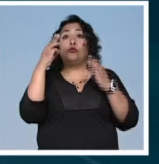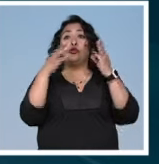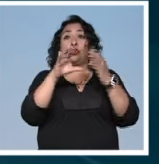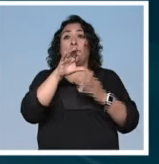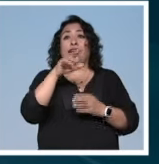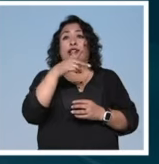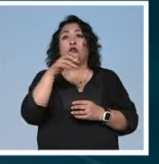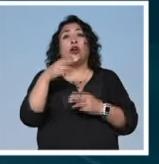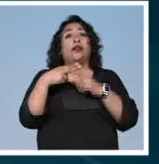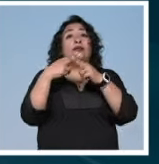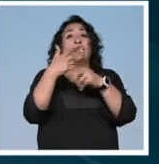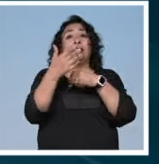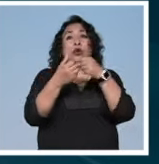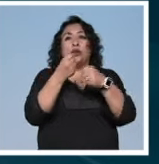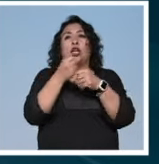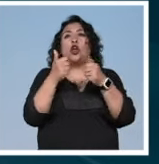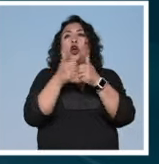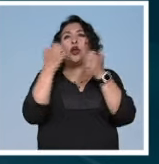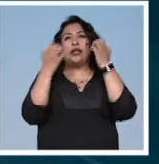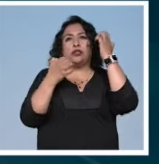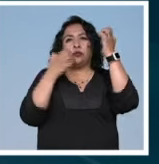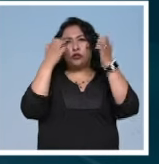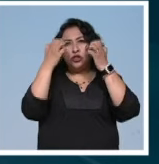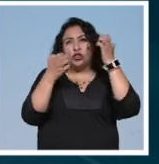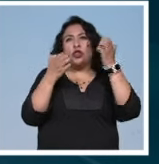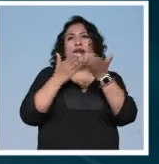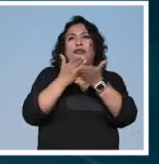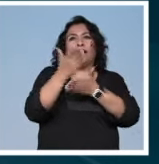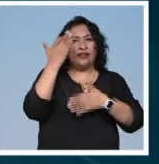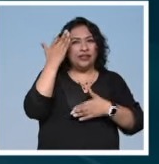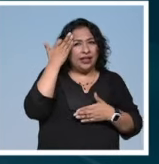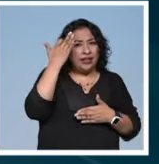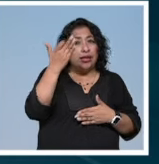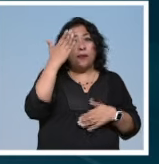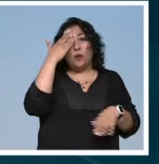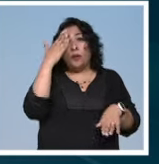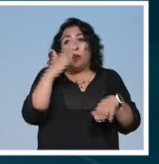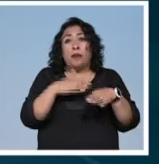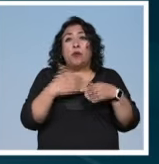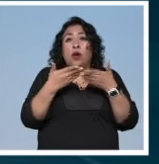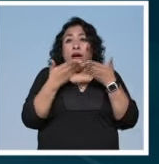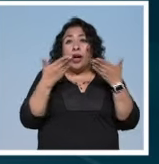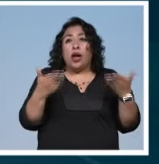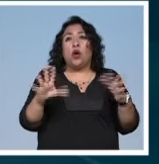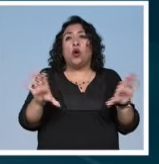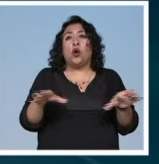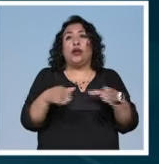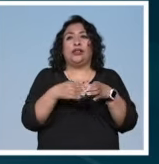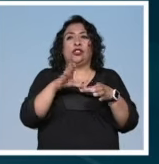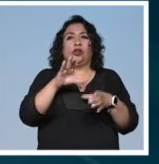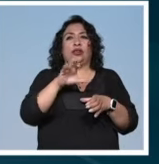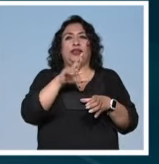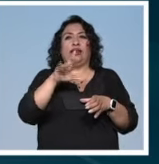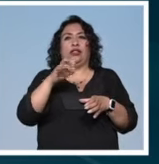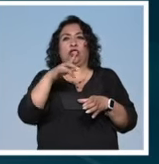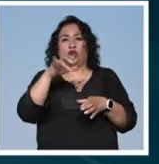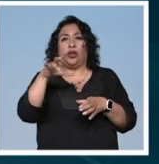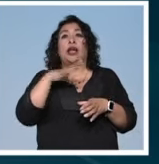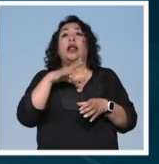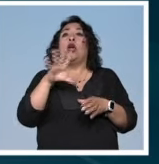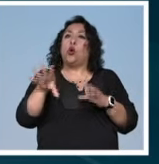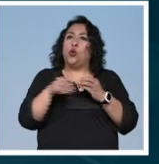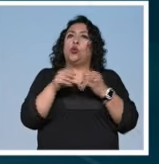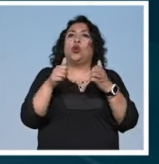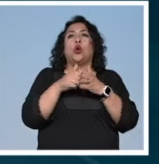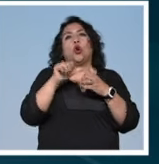festejará su 50 aniversario con la exposición Atravesar el Tiempo, Memorias y Presentes de la colección Carrillo Gil. La